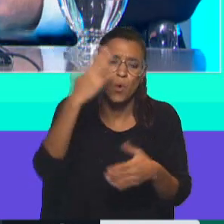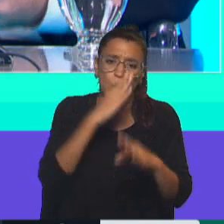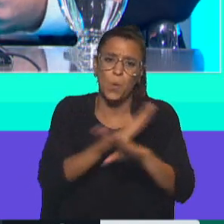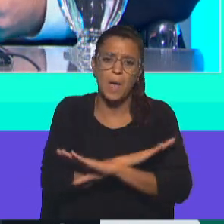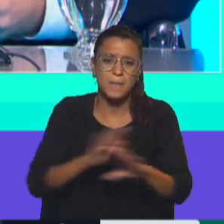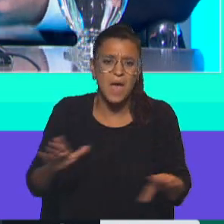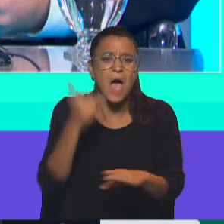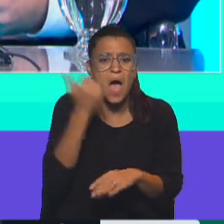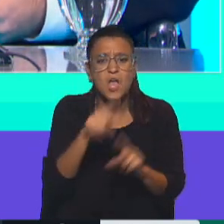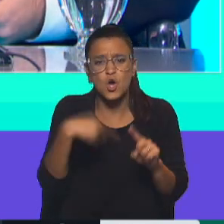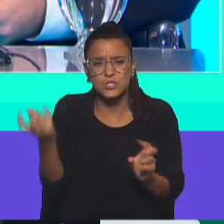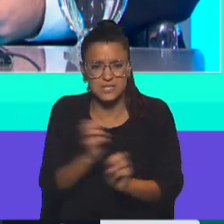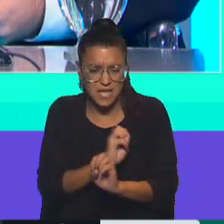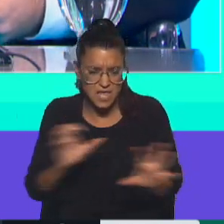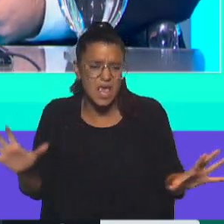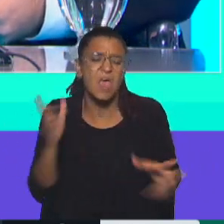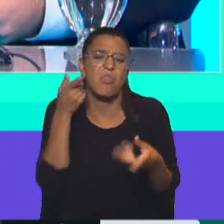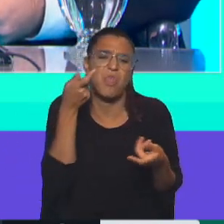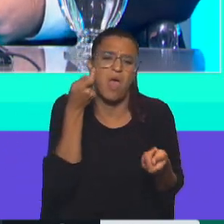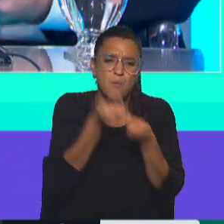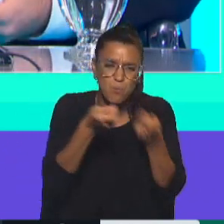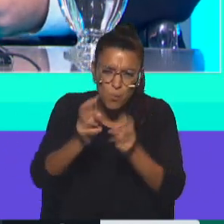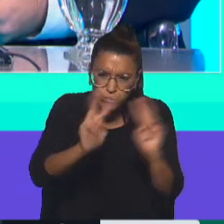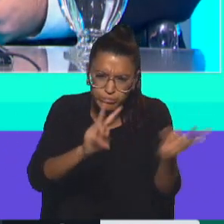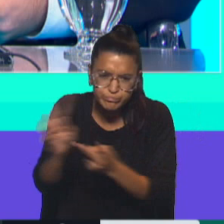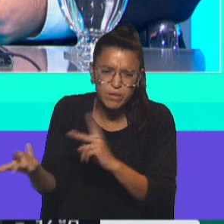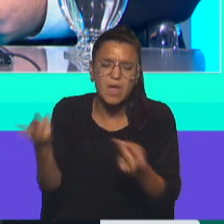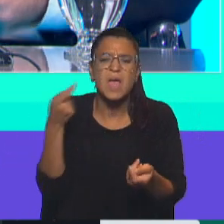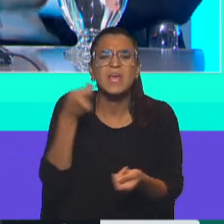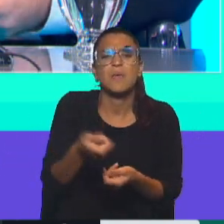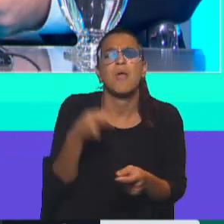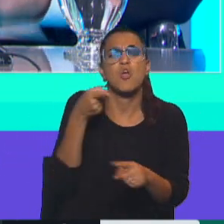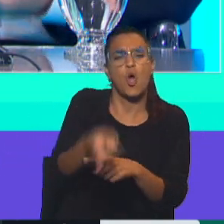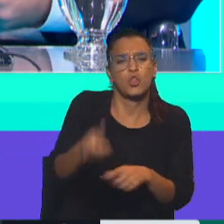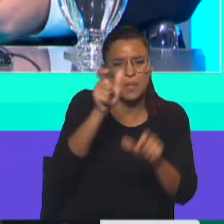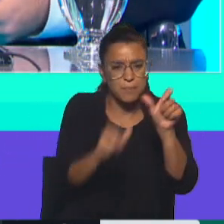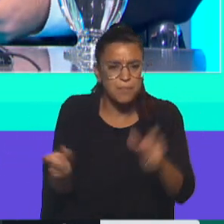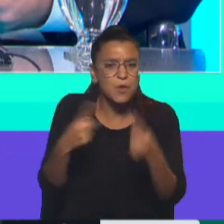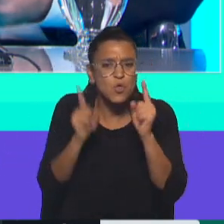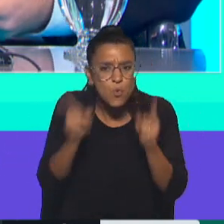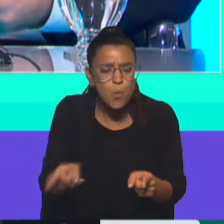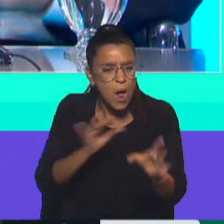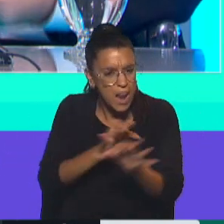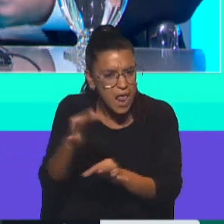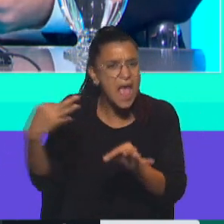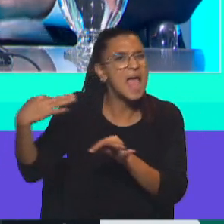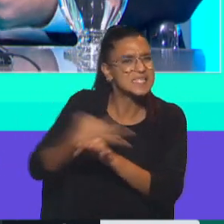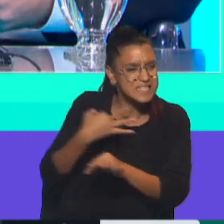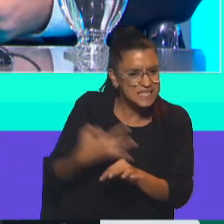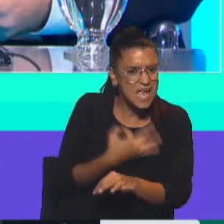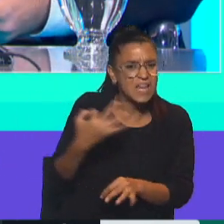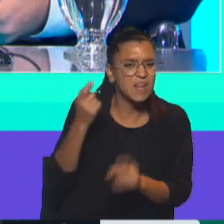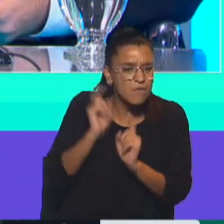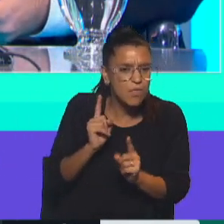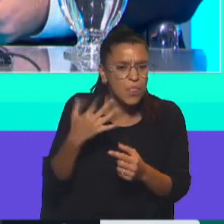Lamentablemente hubo otras tragedias, otros genocidios, claro, otros crímenes contra la humanidad, pero aún así las enseñanzas del Holocausto perduran y deben